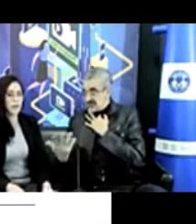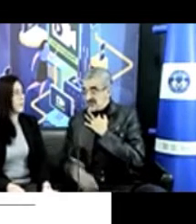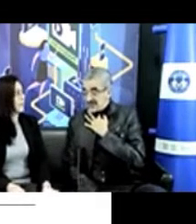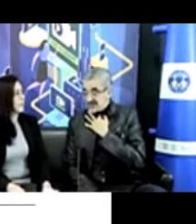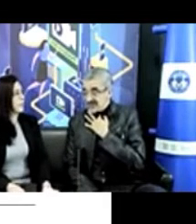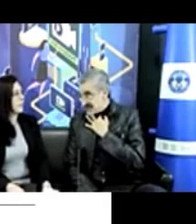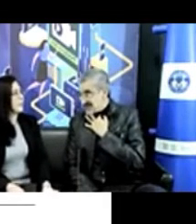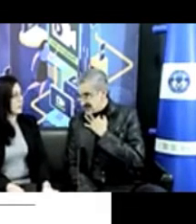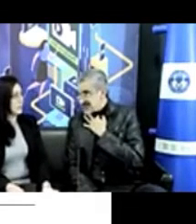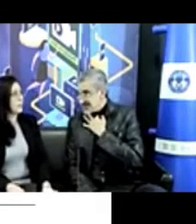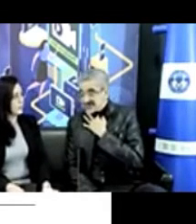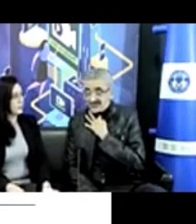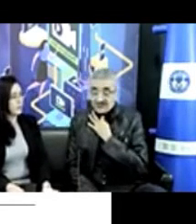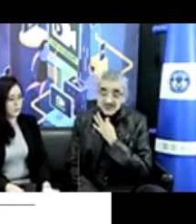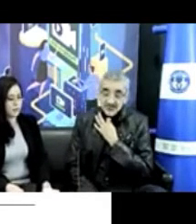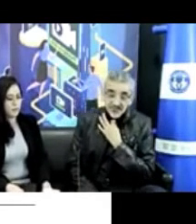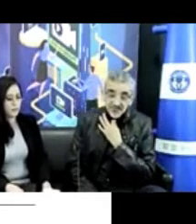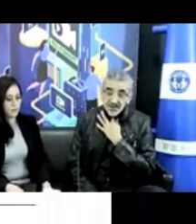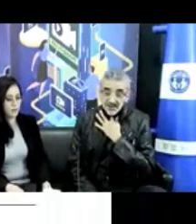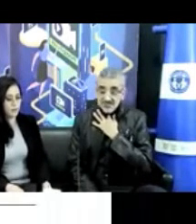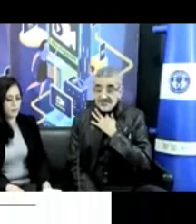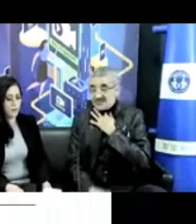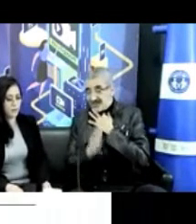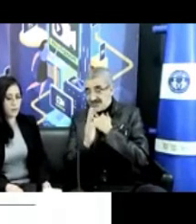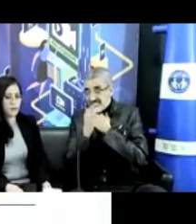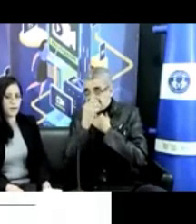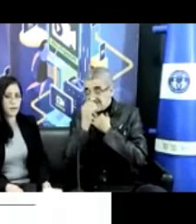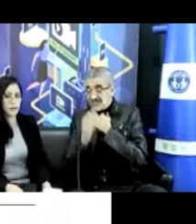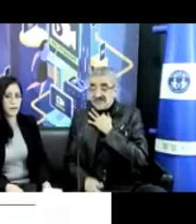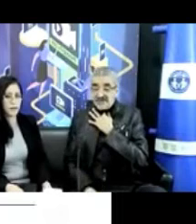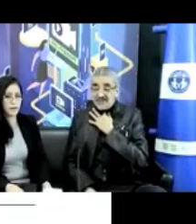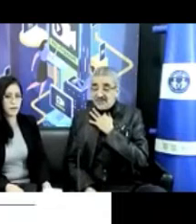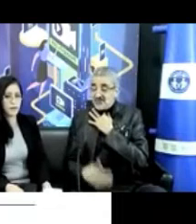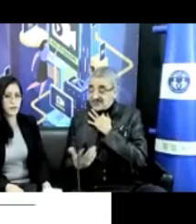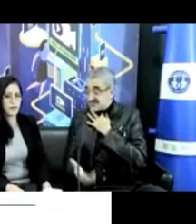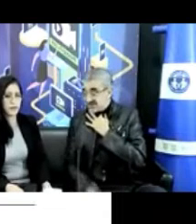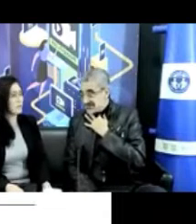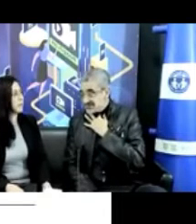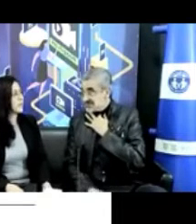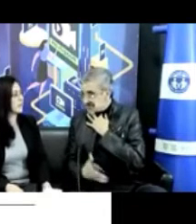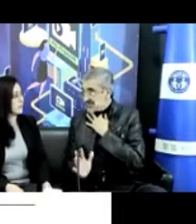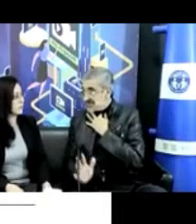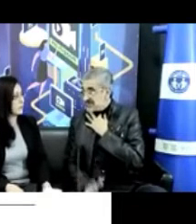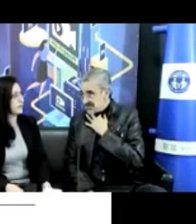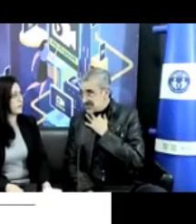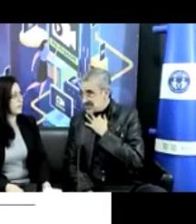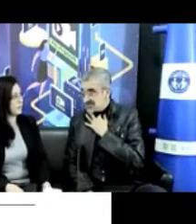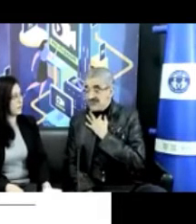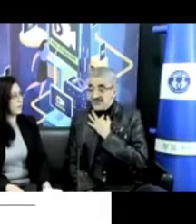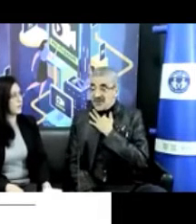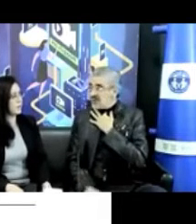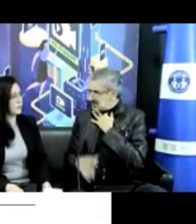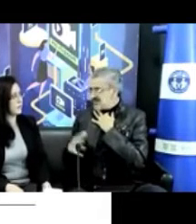personas con especialidad en adicciones. Ujú. No, está pensada para una sesión de 50